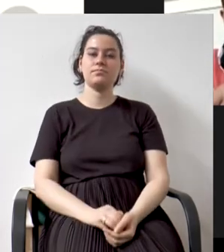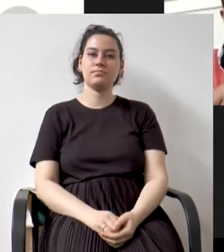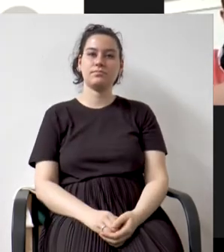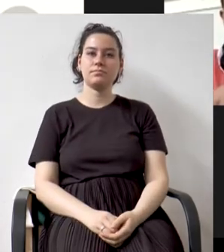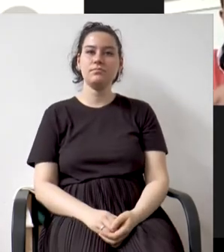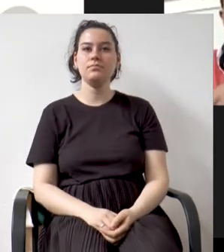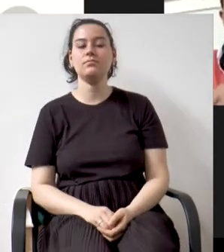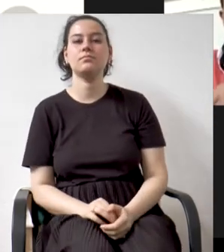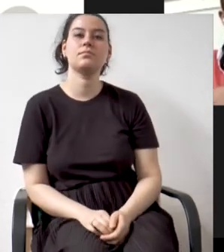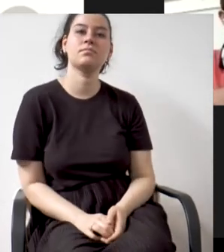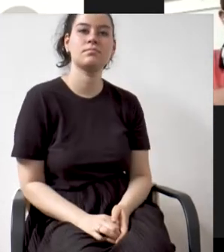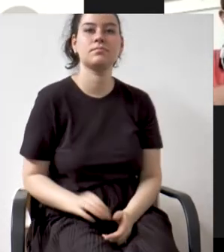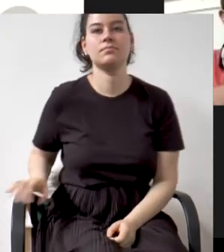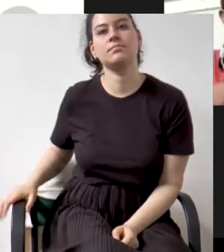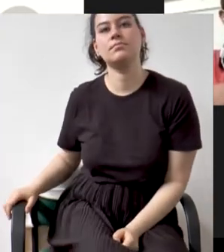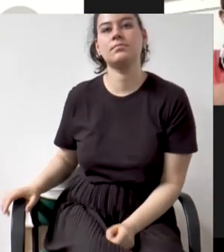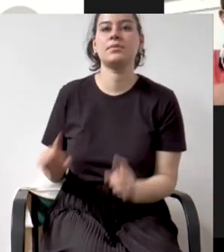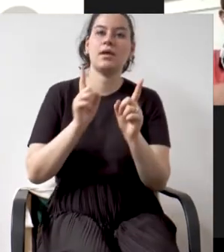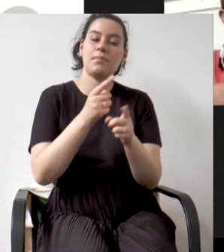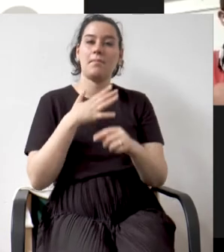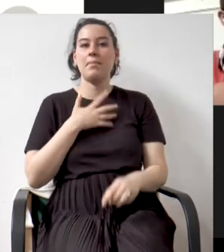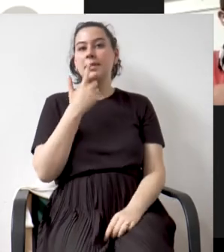A mí me parece interesante establecer algunas similitudes.